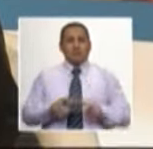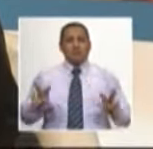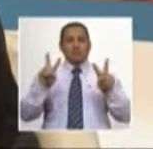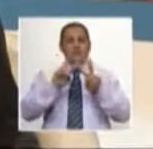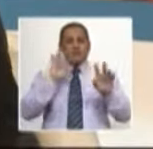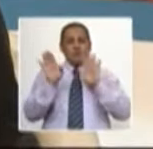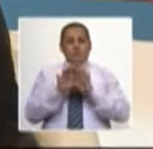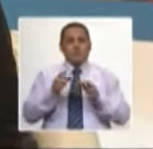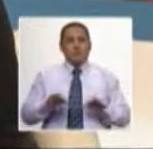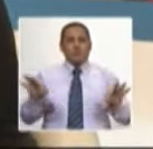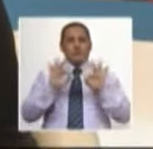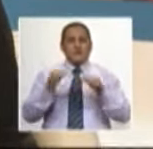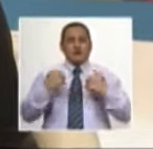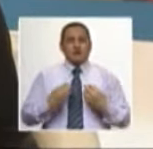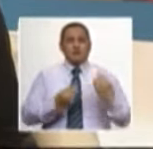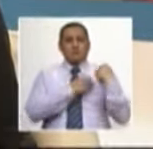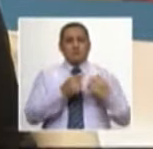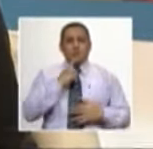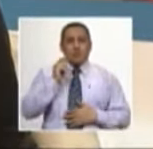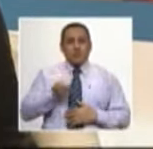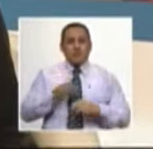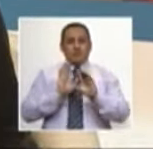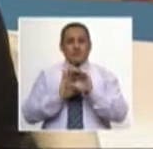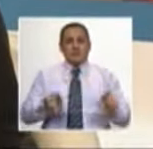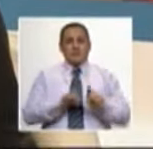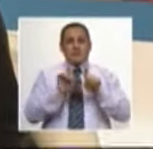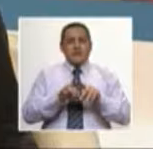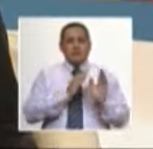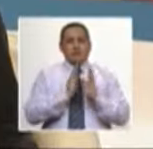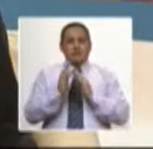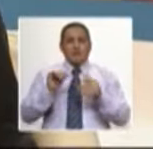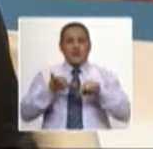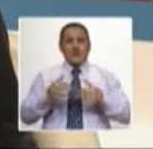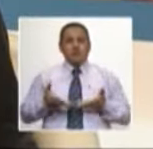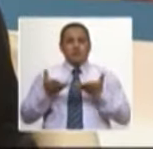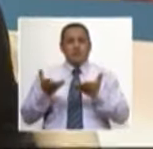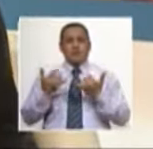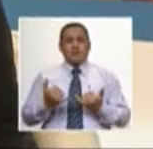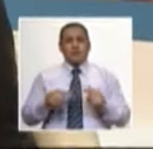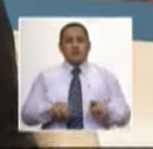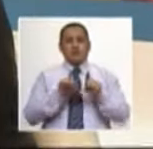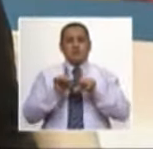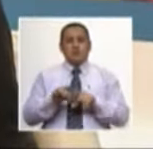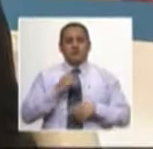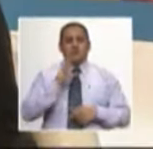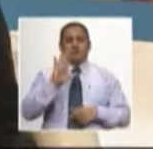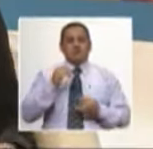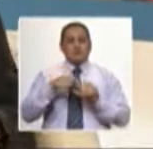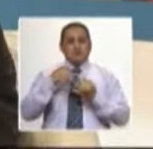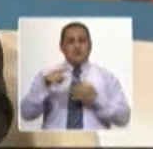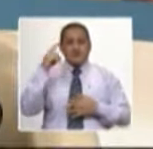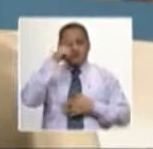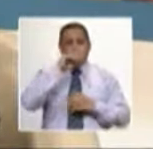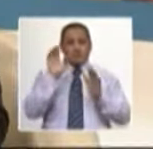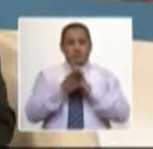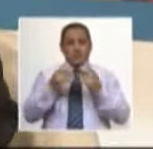solo la importancia que tiene el nombramiento de los magistrados constitucionales, sino el procedimiento que eso conlleva, así como sus dificultades. ¿Encontró